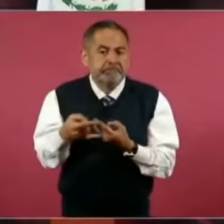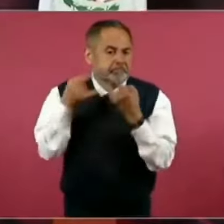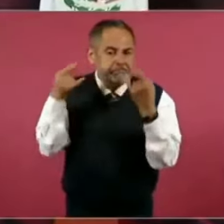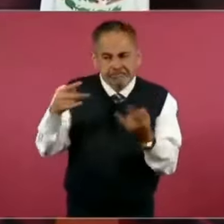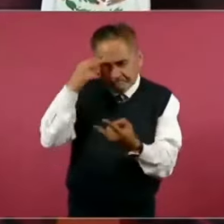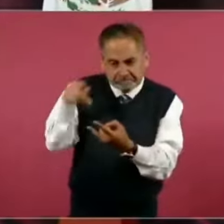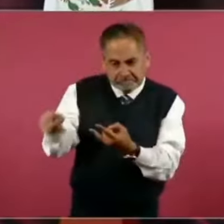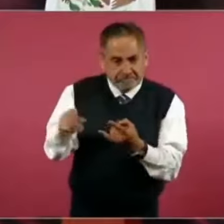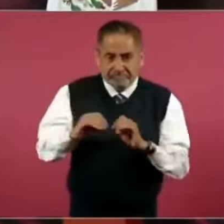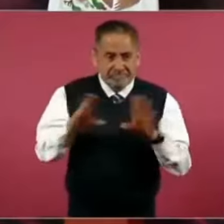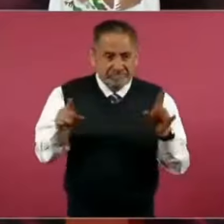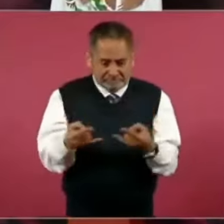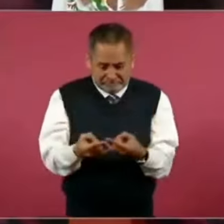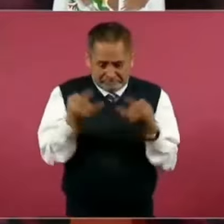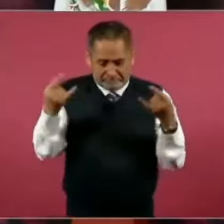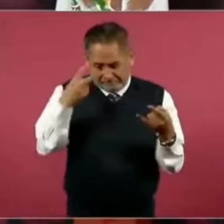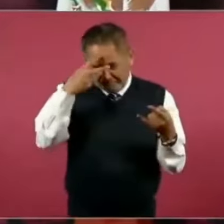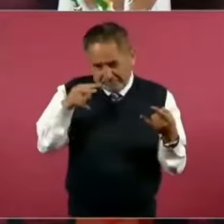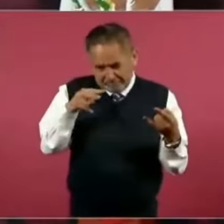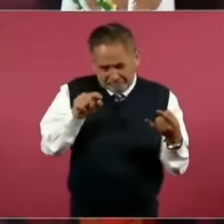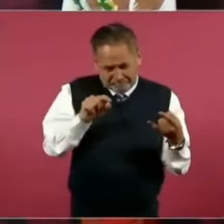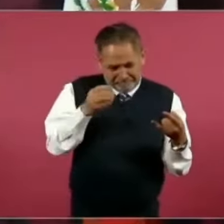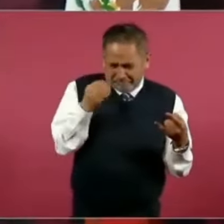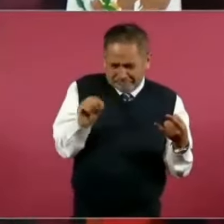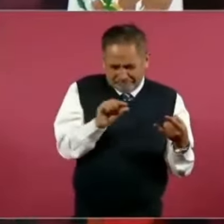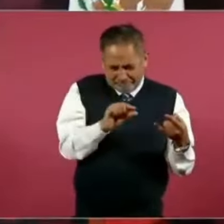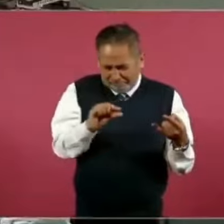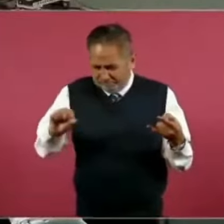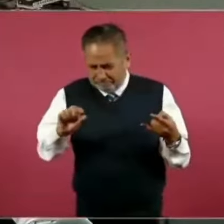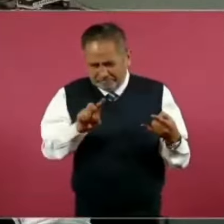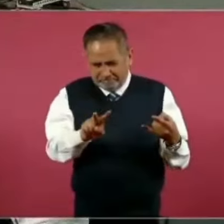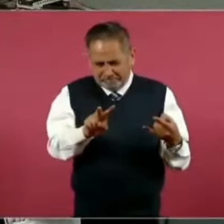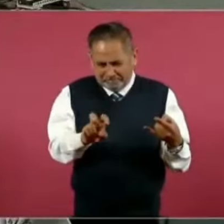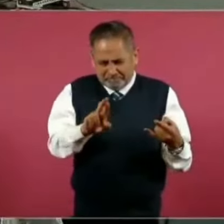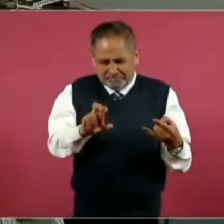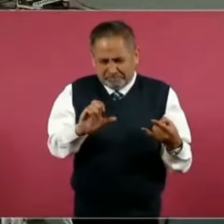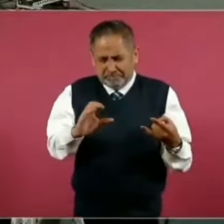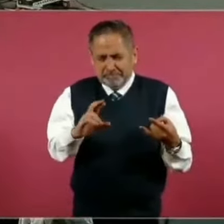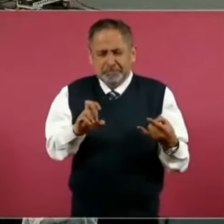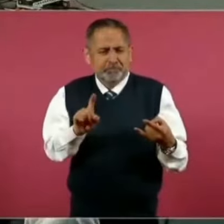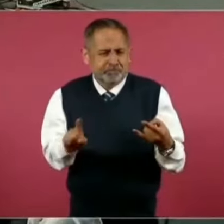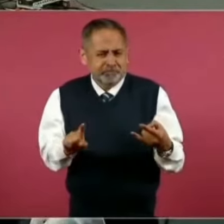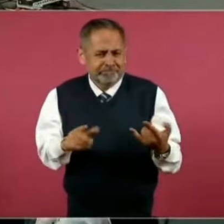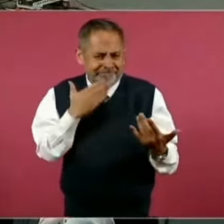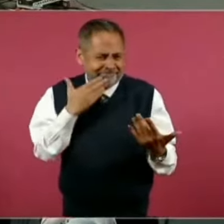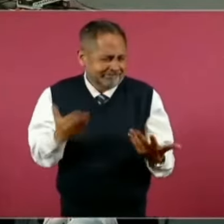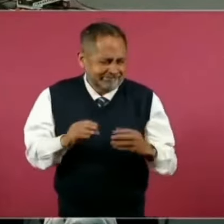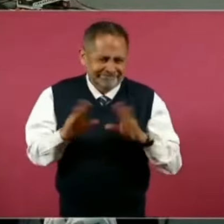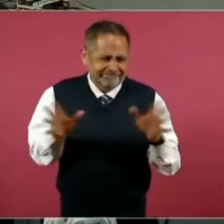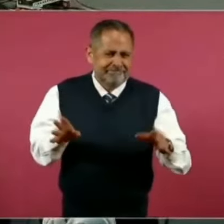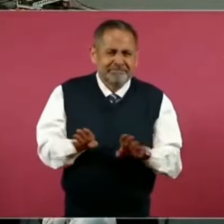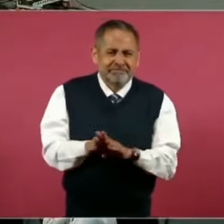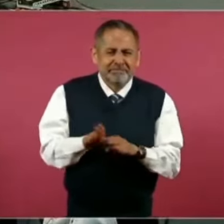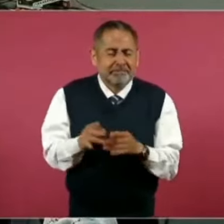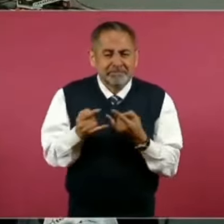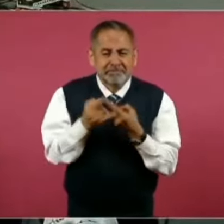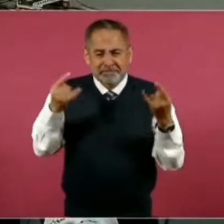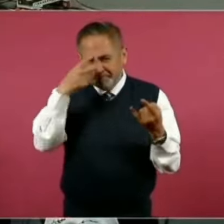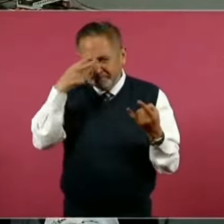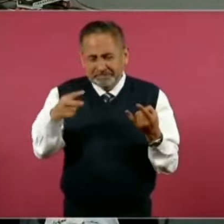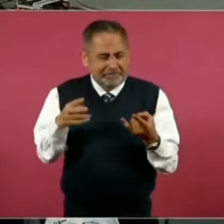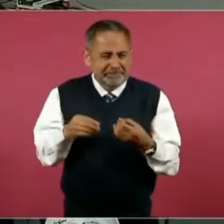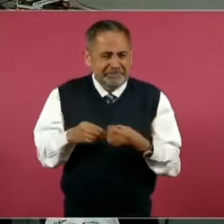México, no se podría escribir la historia de México sin Veracruz, como tampoco se podría escribir la historia de